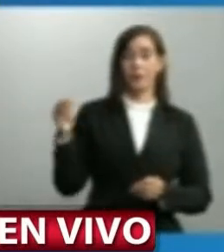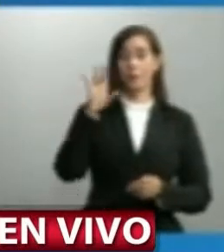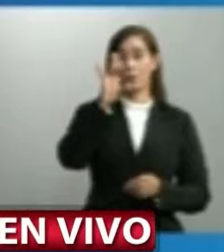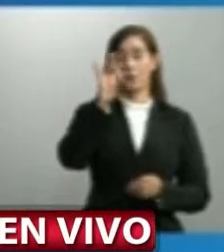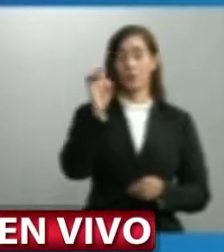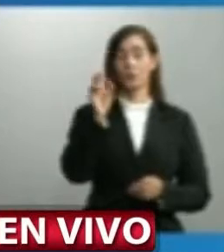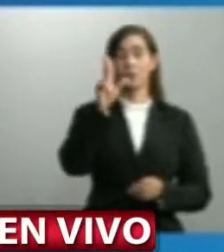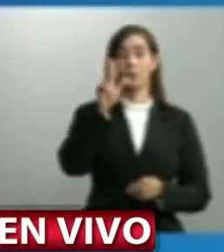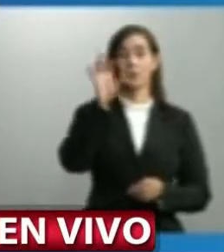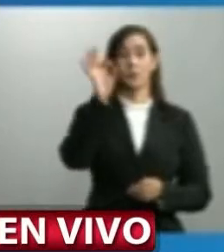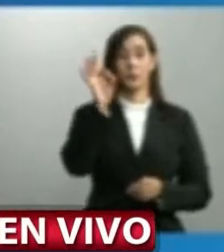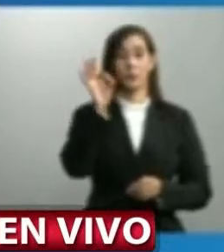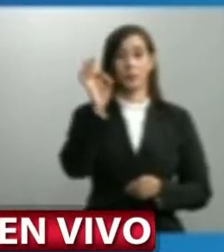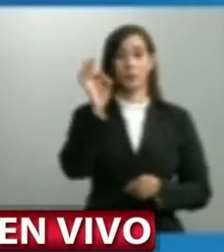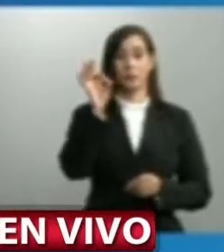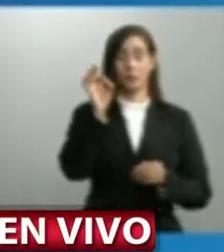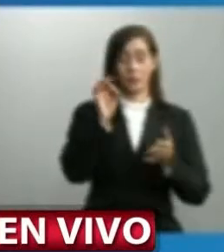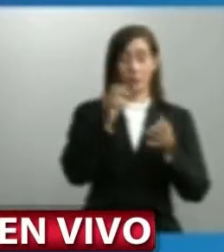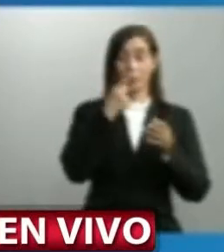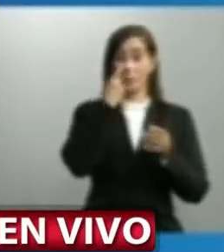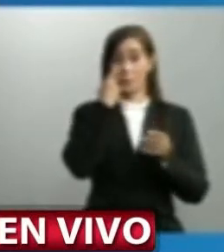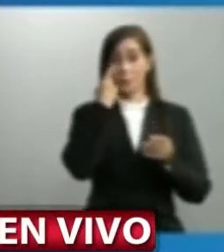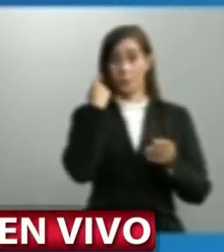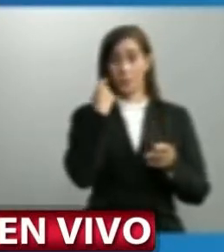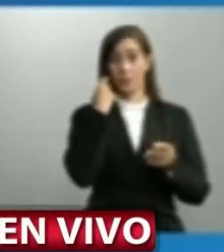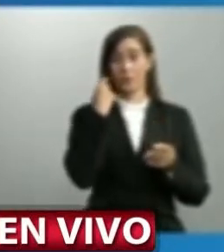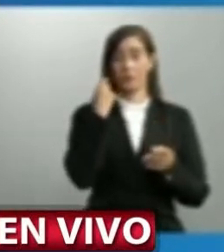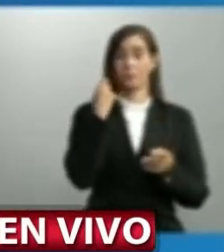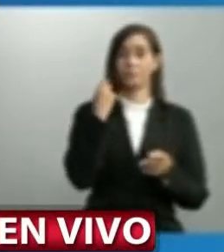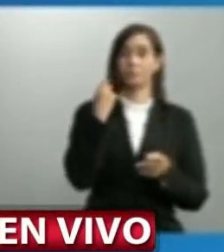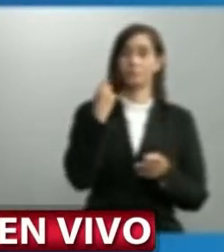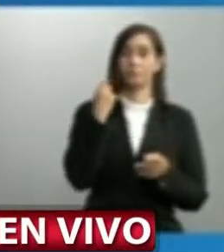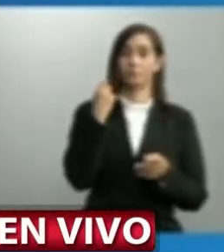839 muestras procesadas.